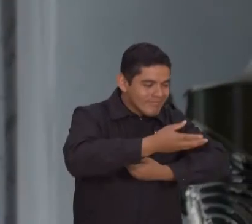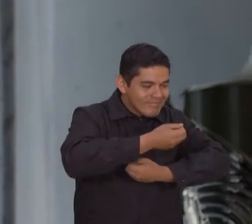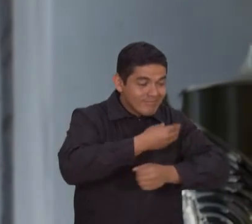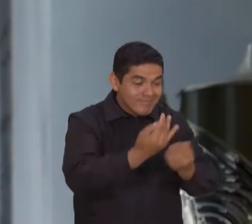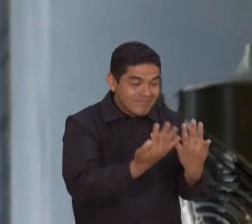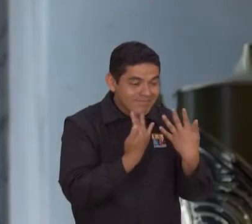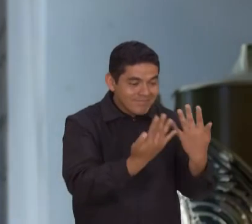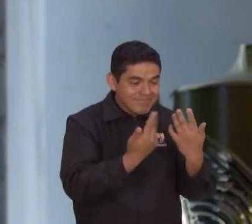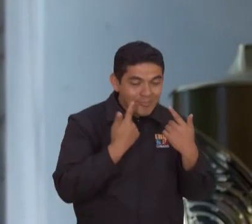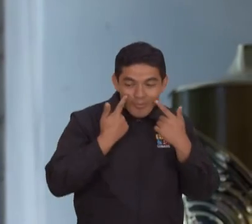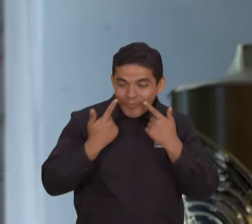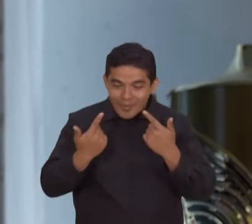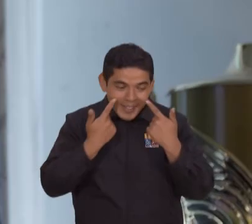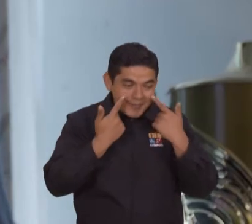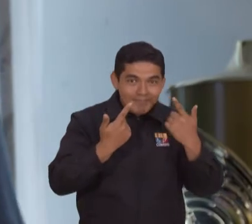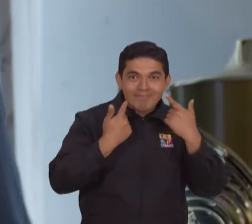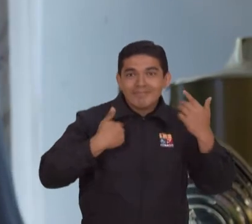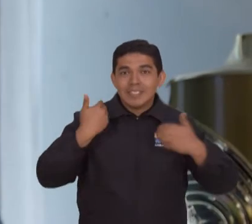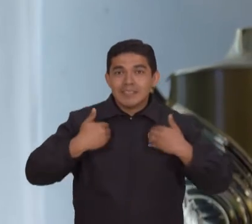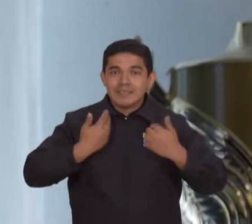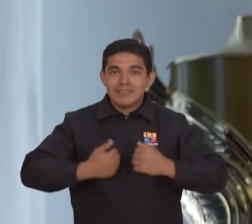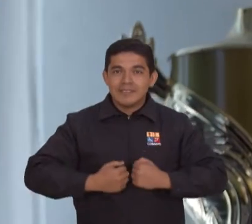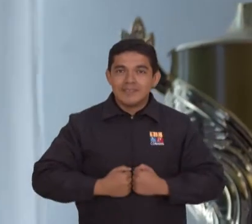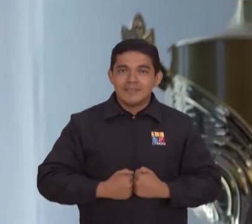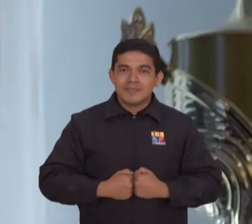mismo entusiasmo.